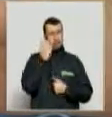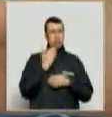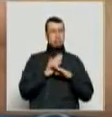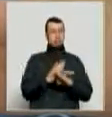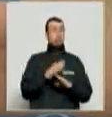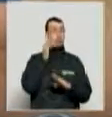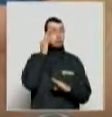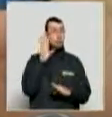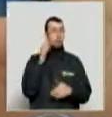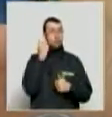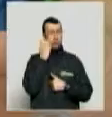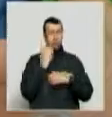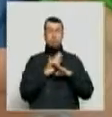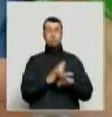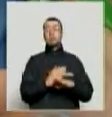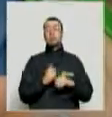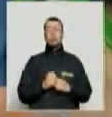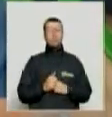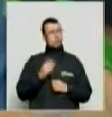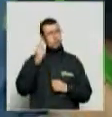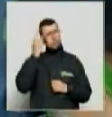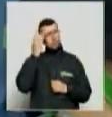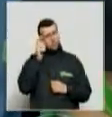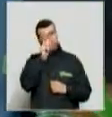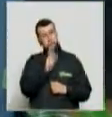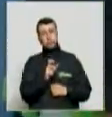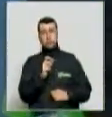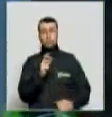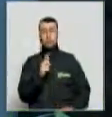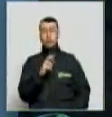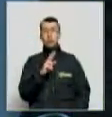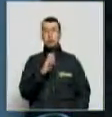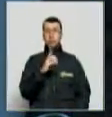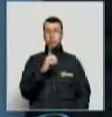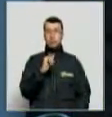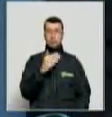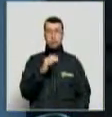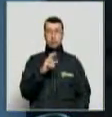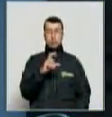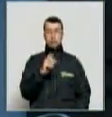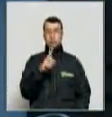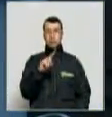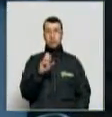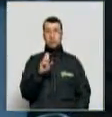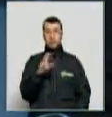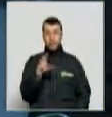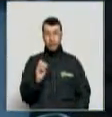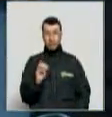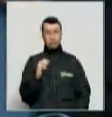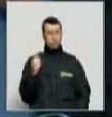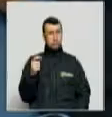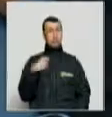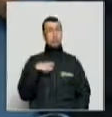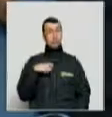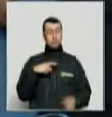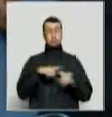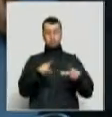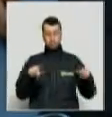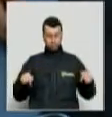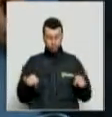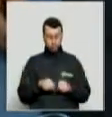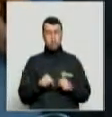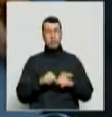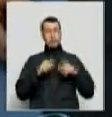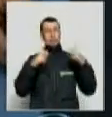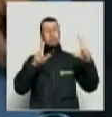este programa hoy con el doctor Freddy Rosero? ¿Por qué tenemos servicio de electrocardiografía en